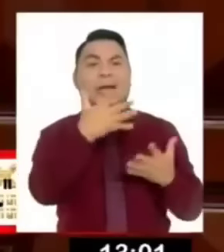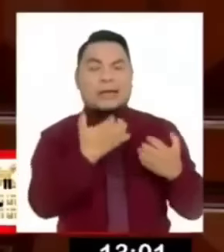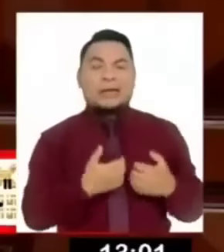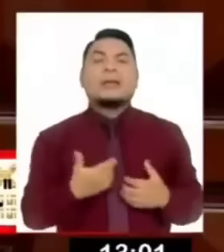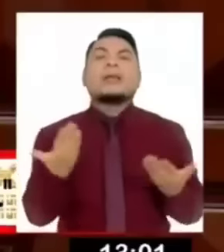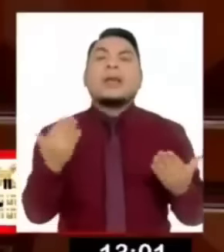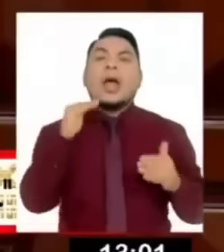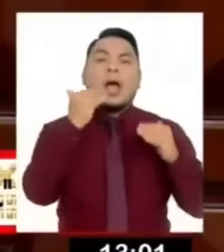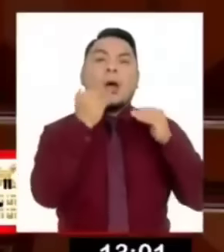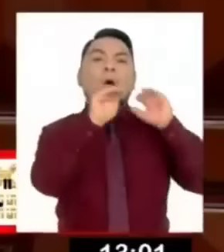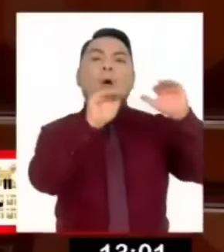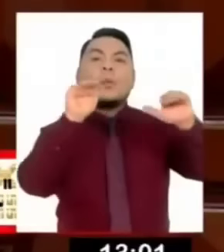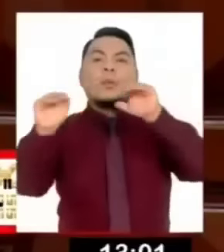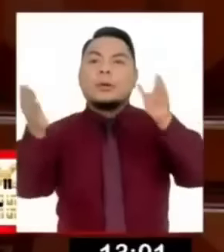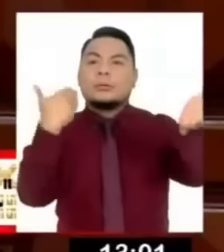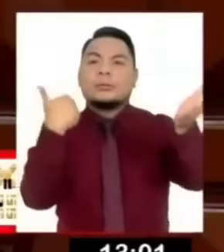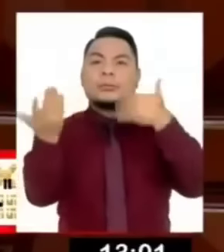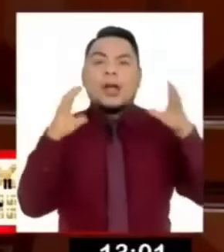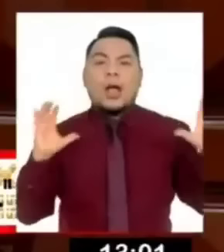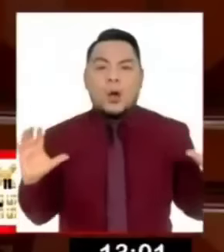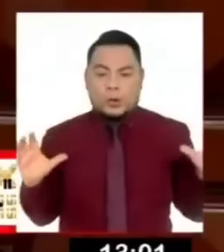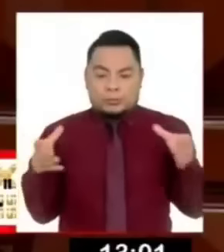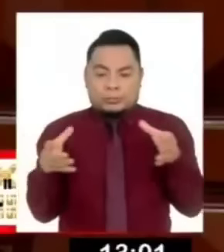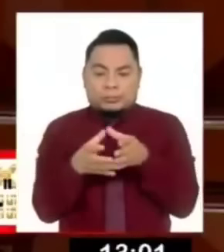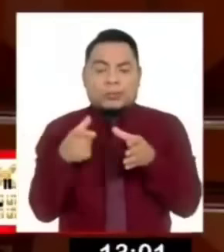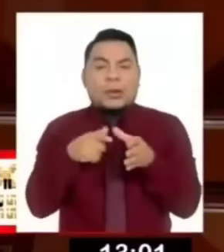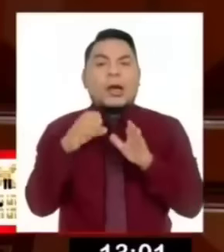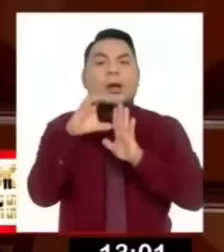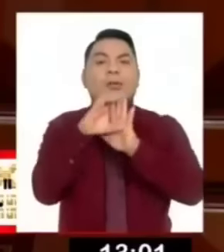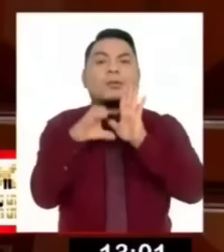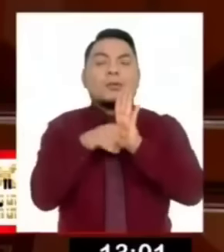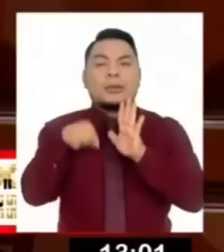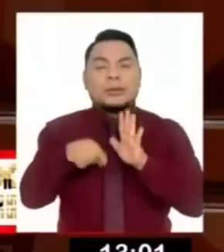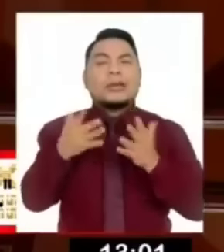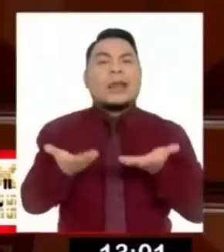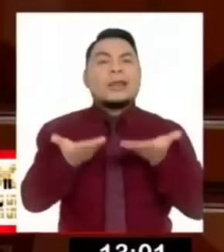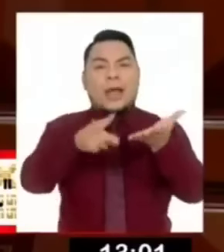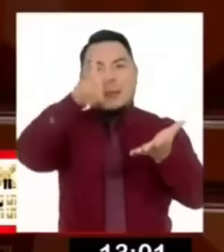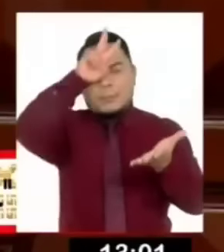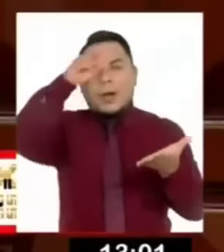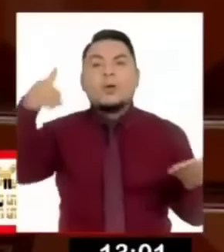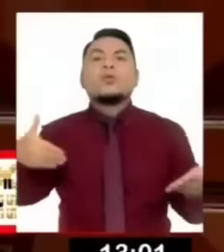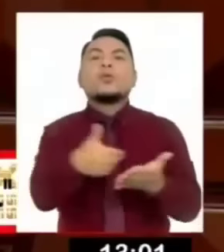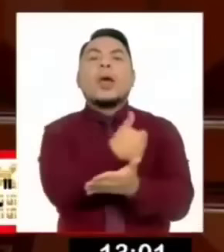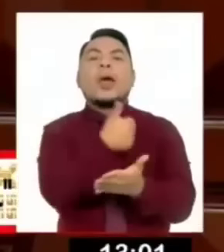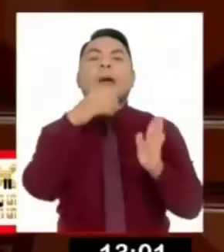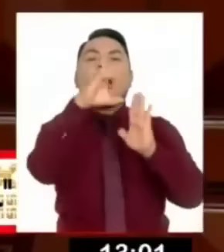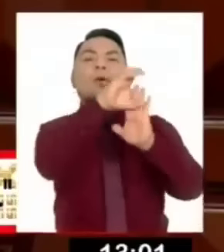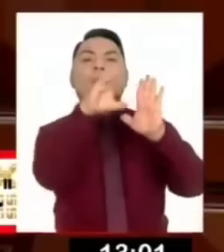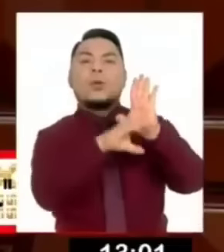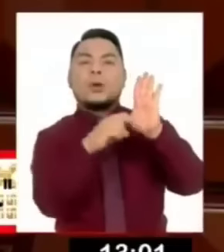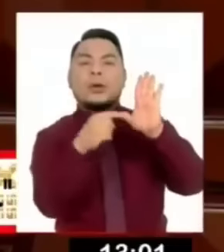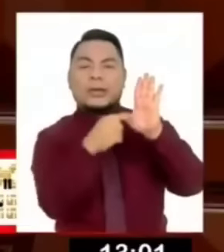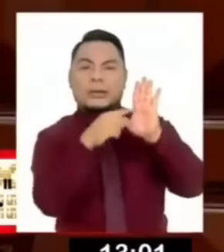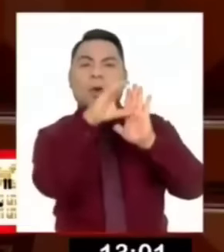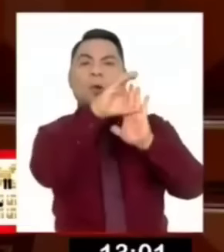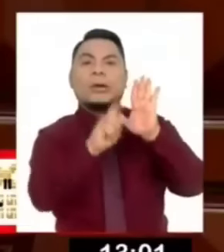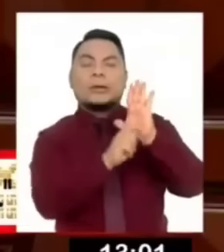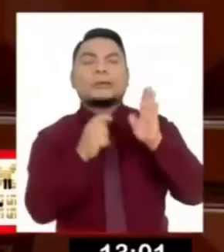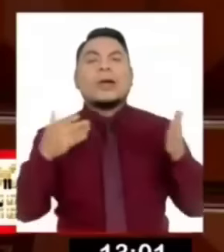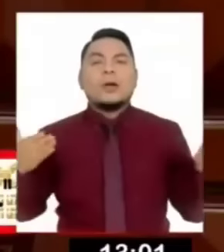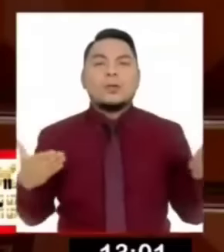la convocatoria a una asamblea constituyente que dote a nuestra patria de una nueva Carta Magna que permita cambiar el rostro